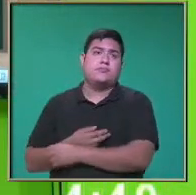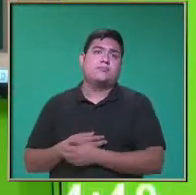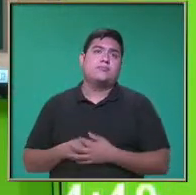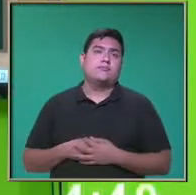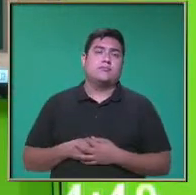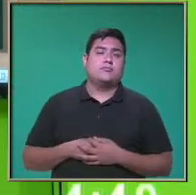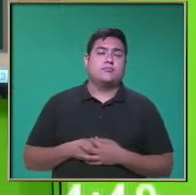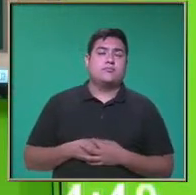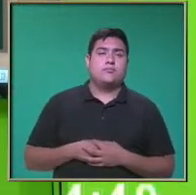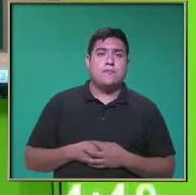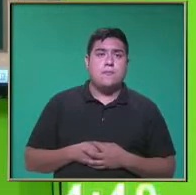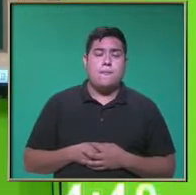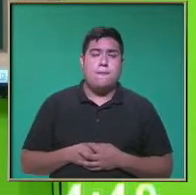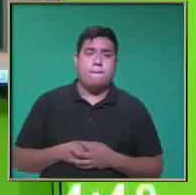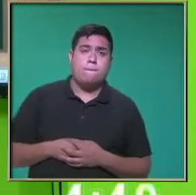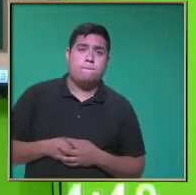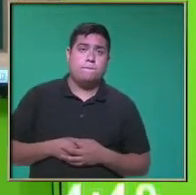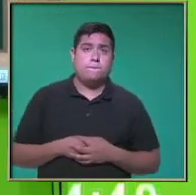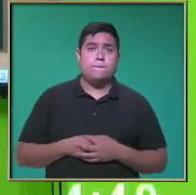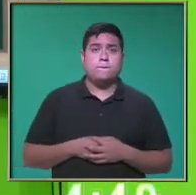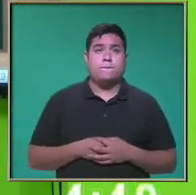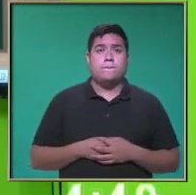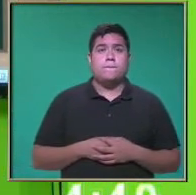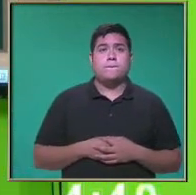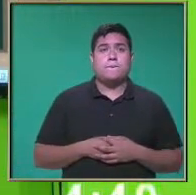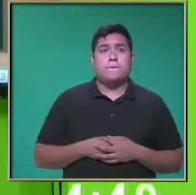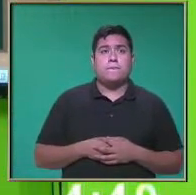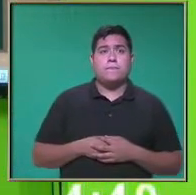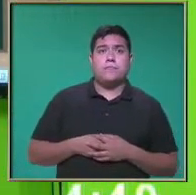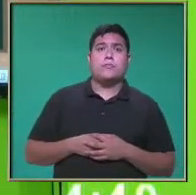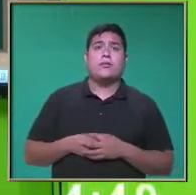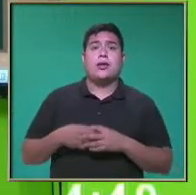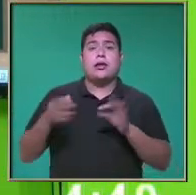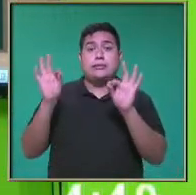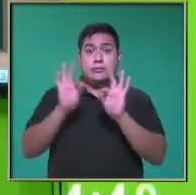de los eventos principales ocurridos en las historias. Es